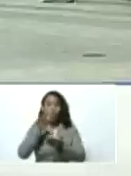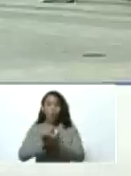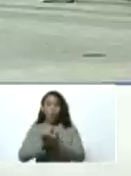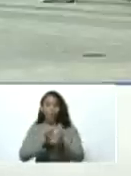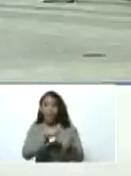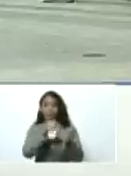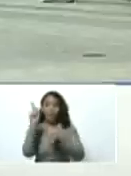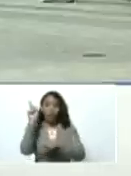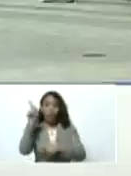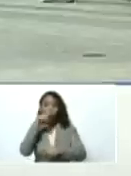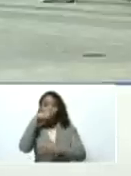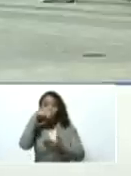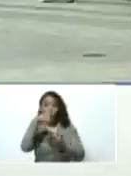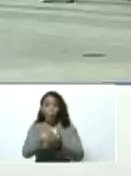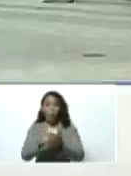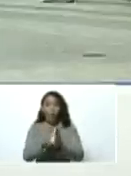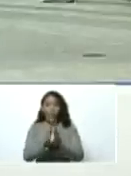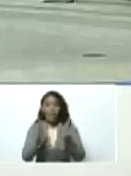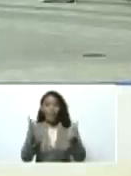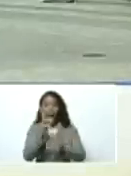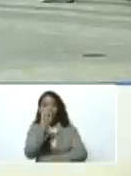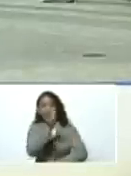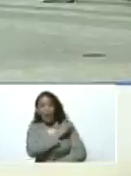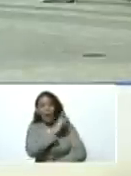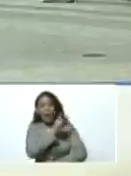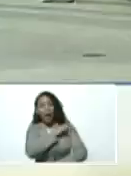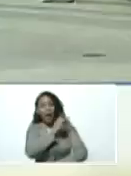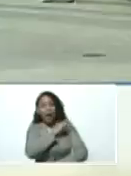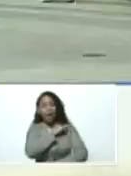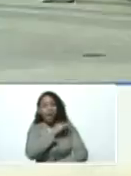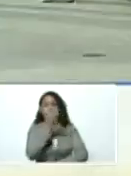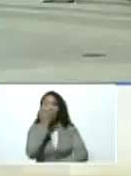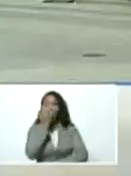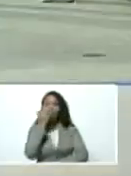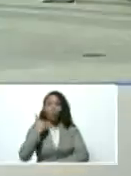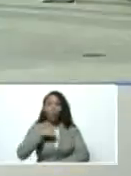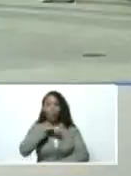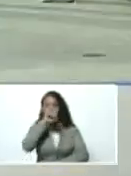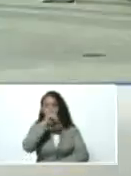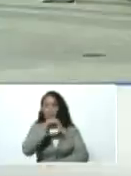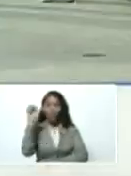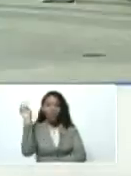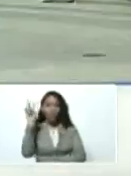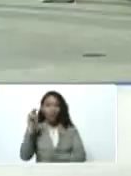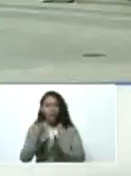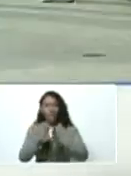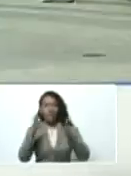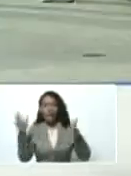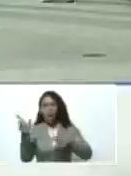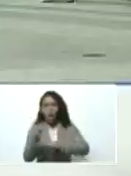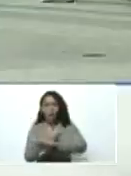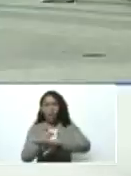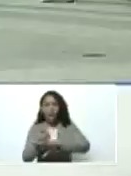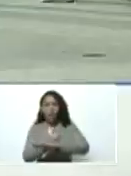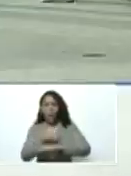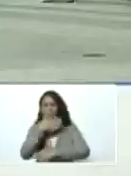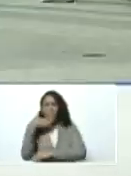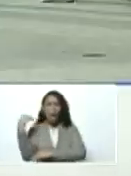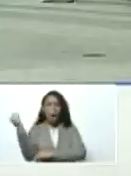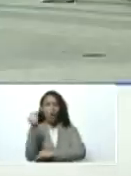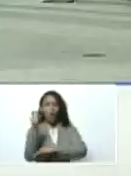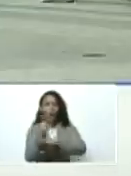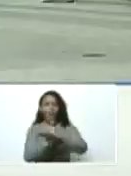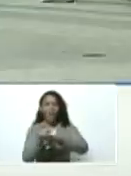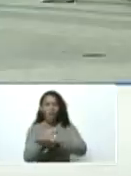llevar tu nombre, gran general en jefe de nuestra amada Venezuela, gran gobernador, el mejor